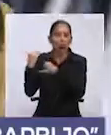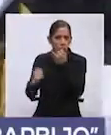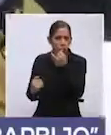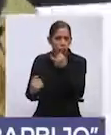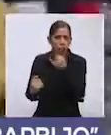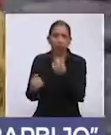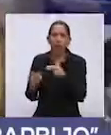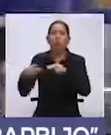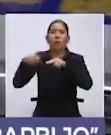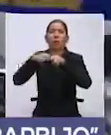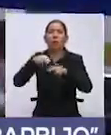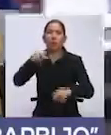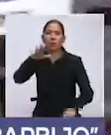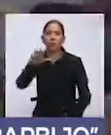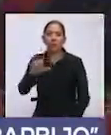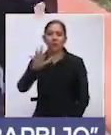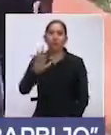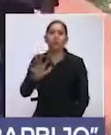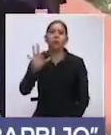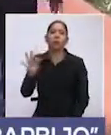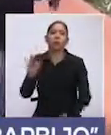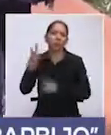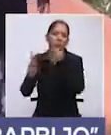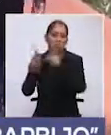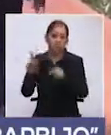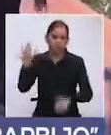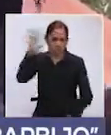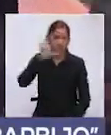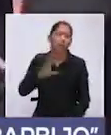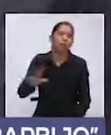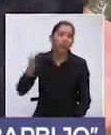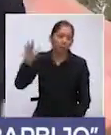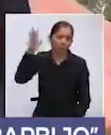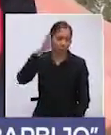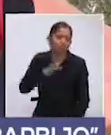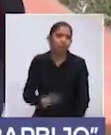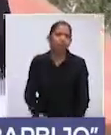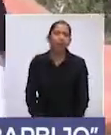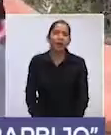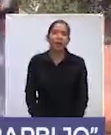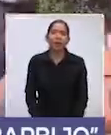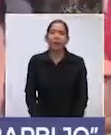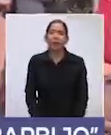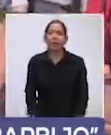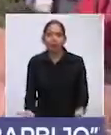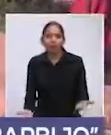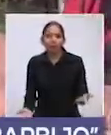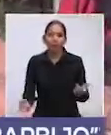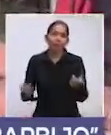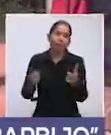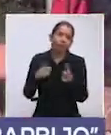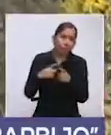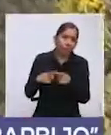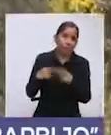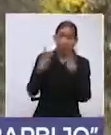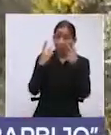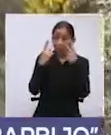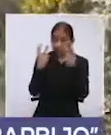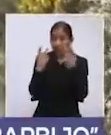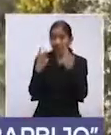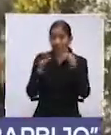a 559 casos en todo el país, más o menos. Entonces, vea,